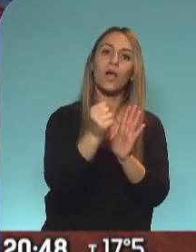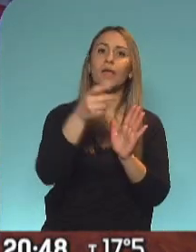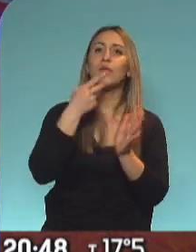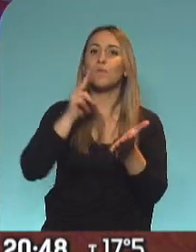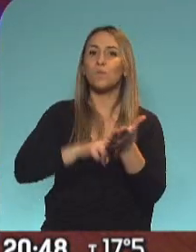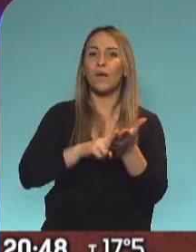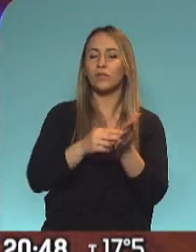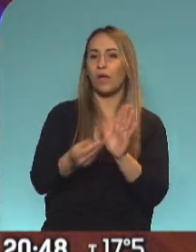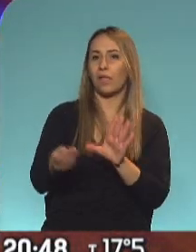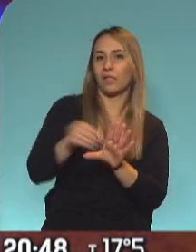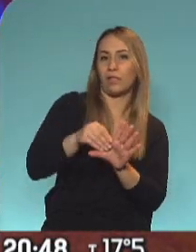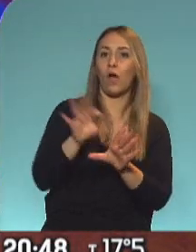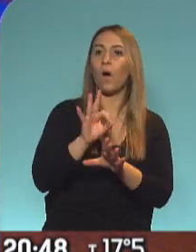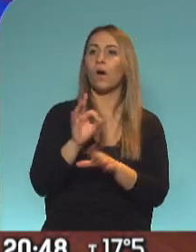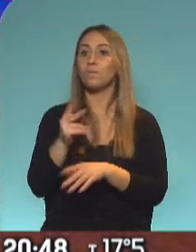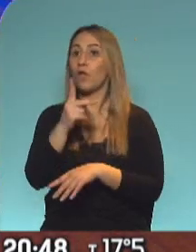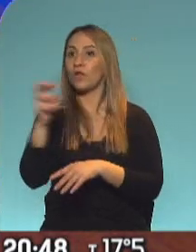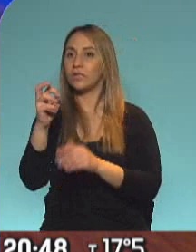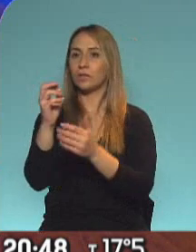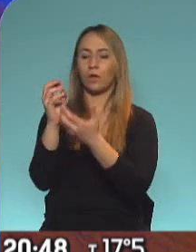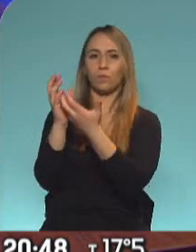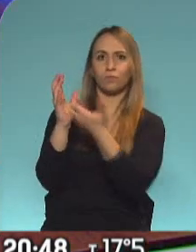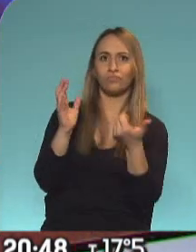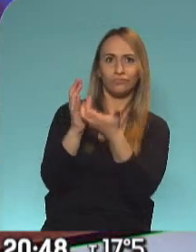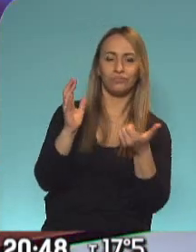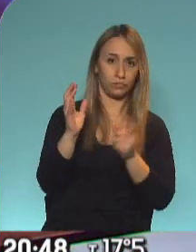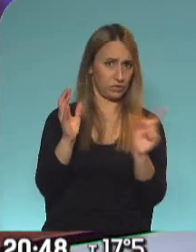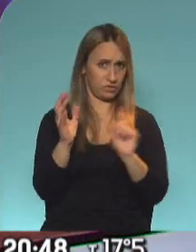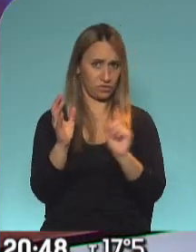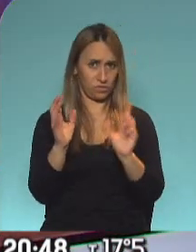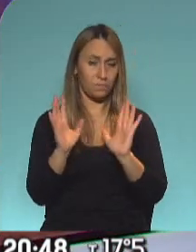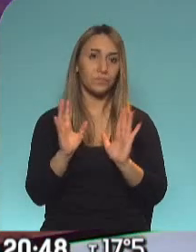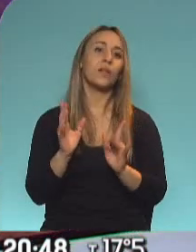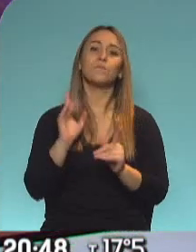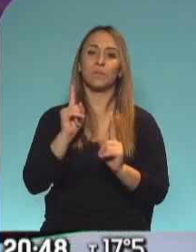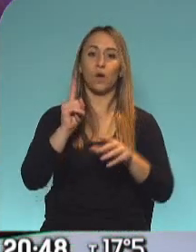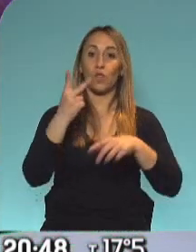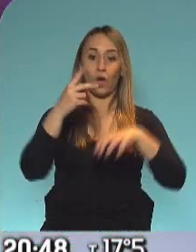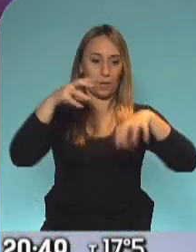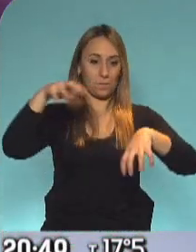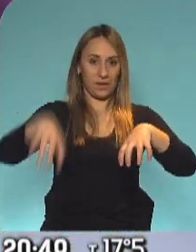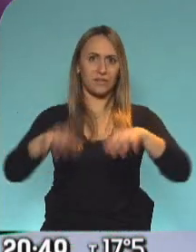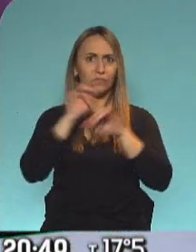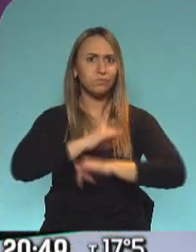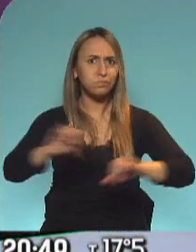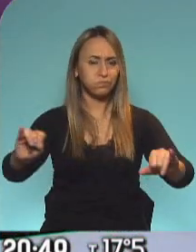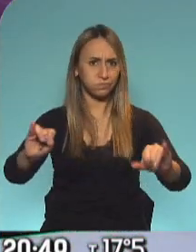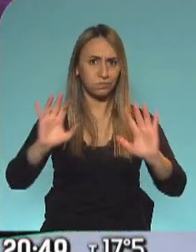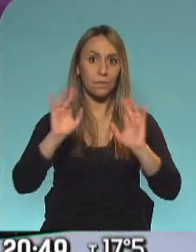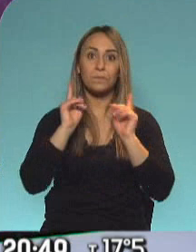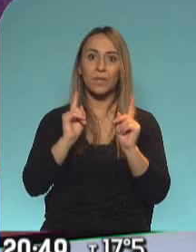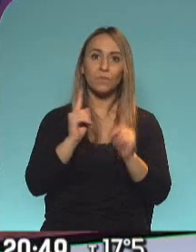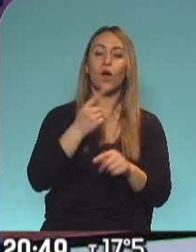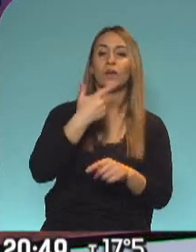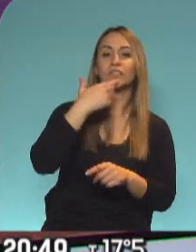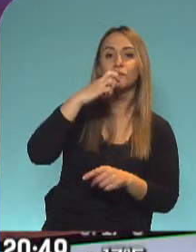no se te iba a consumir el cupo. De hecho, hubo un comunicado también de una de estas dos Exactamente. Empresas. Hubo un comunicado primero al Banco Central y después estas mismas empresas,